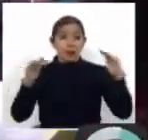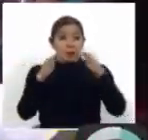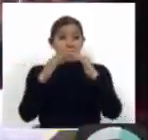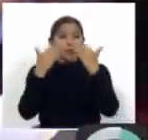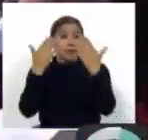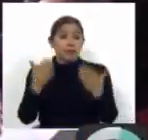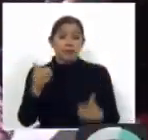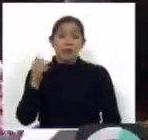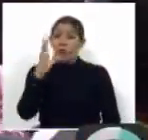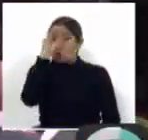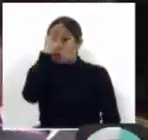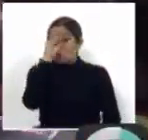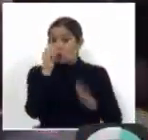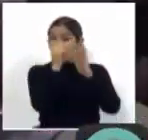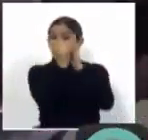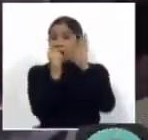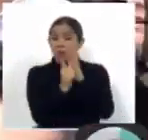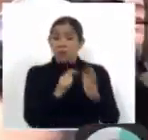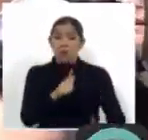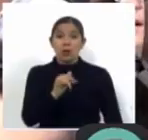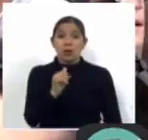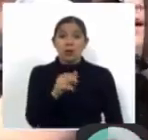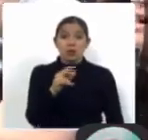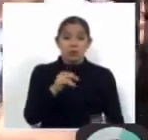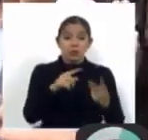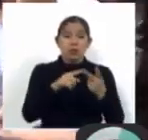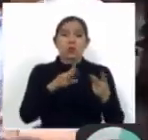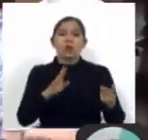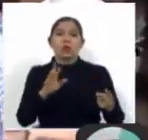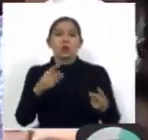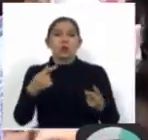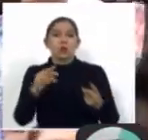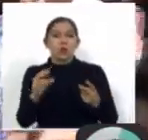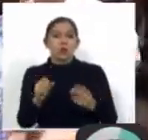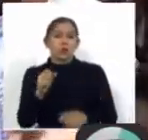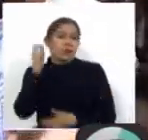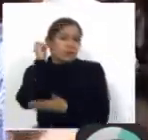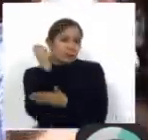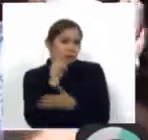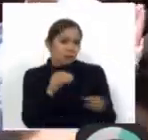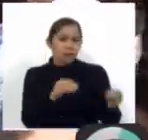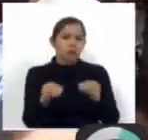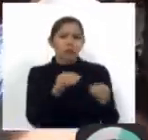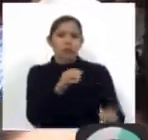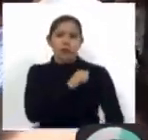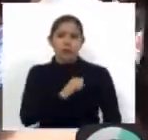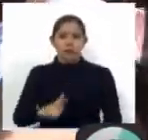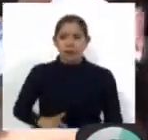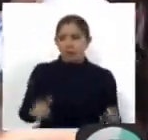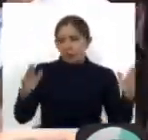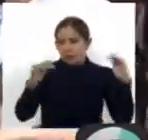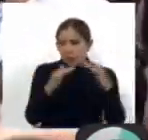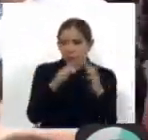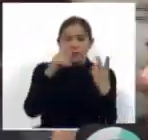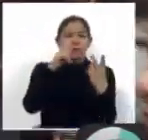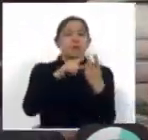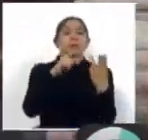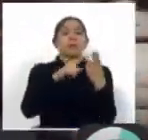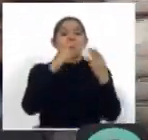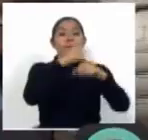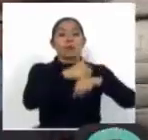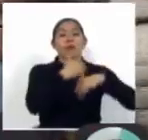el abogado Eduardo León, Ramiro Burgos, secretario de Movilidad del municipio paceño, además del